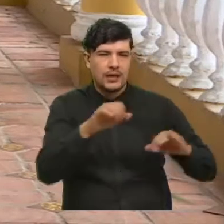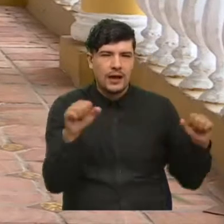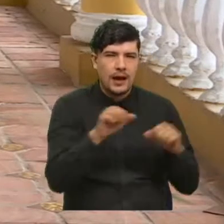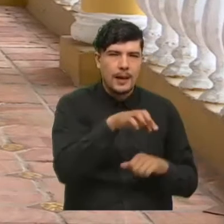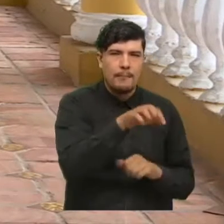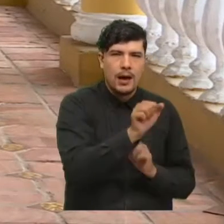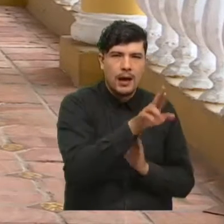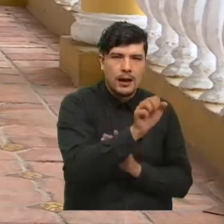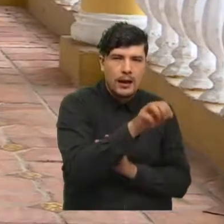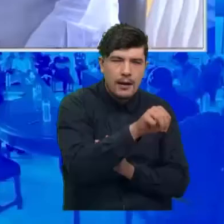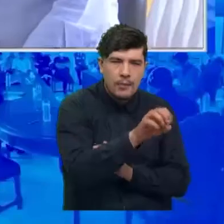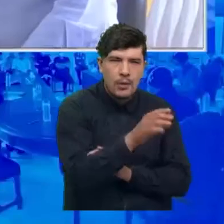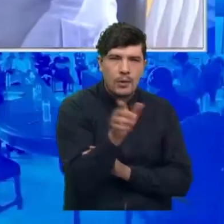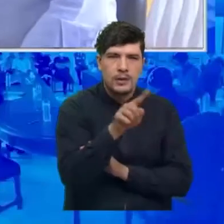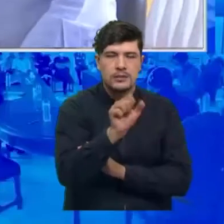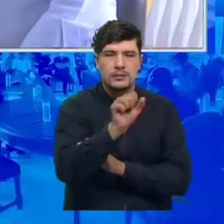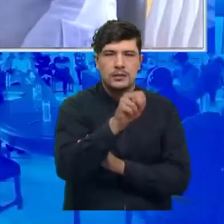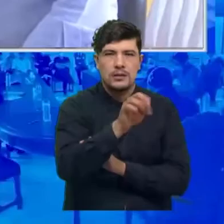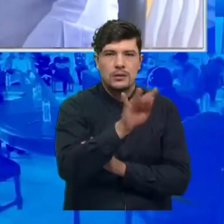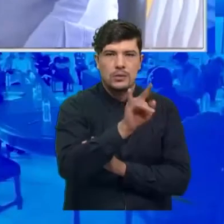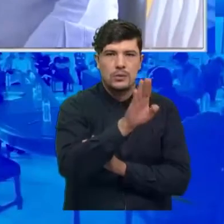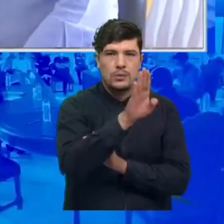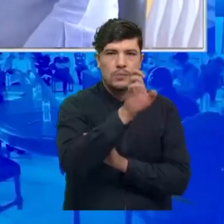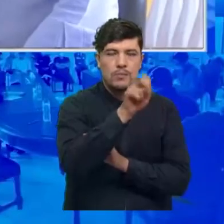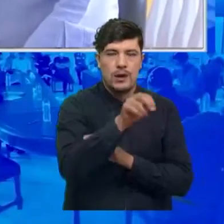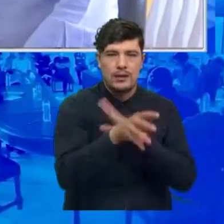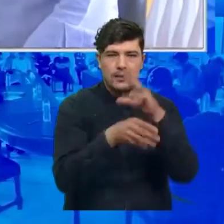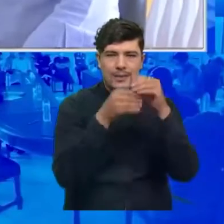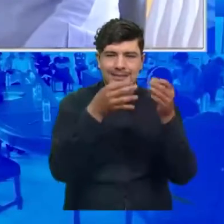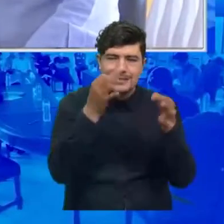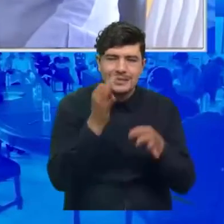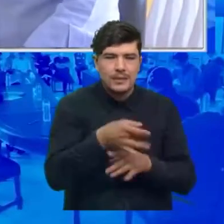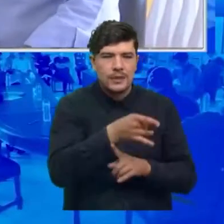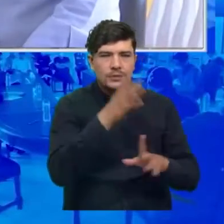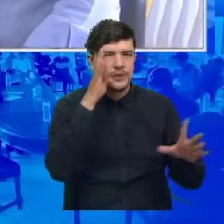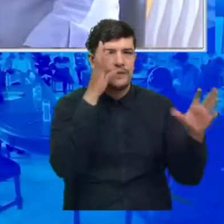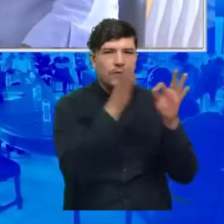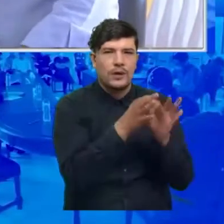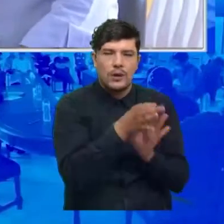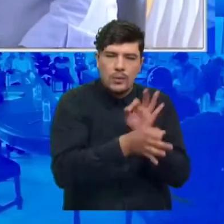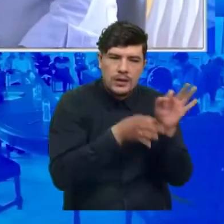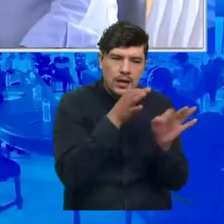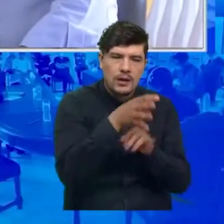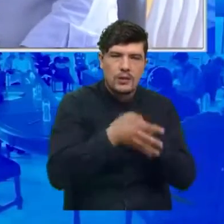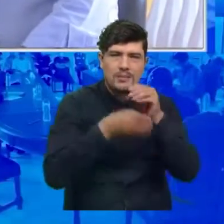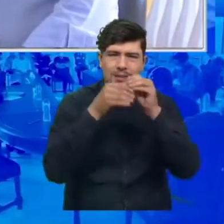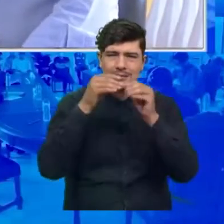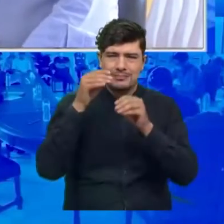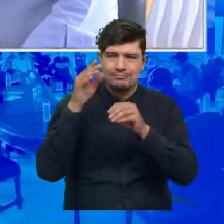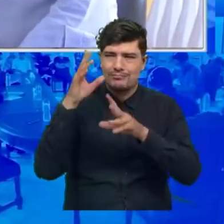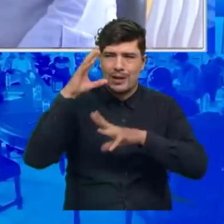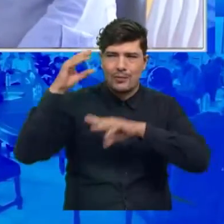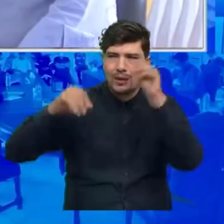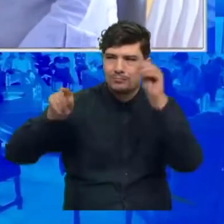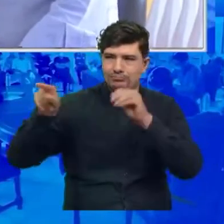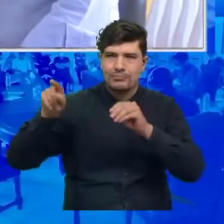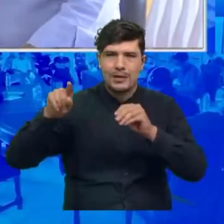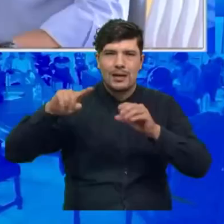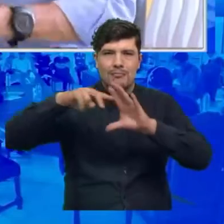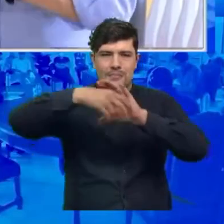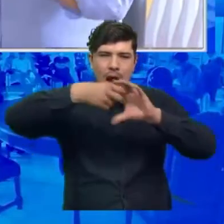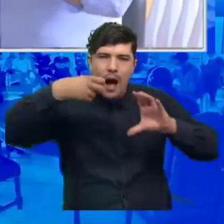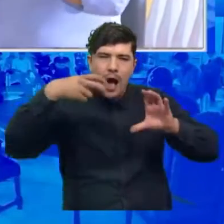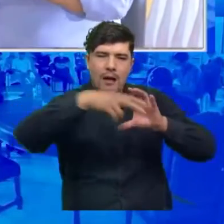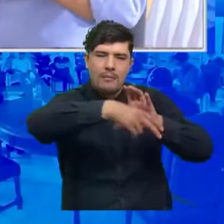siempre la protección al páramo de santurbán el rechazo a la megaminería porque tenemos que garantizar